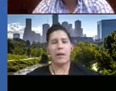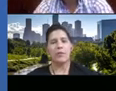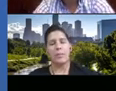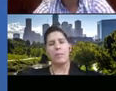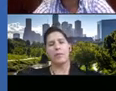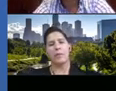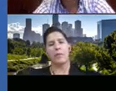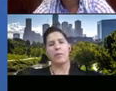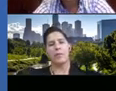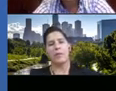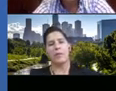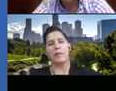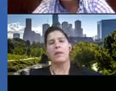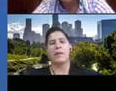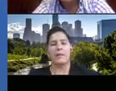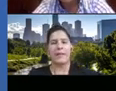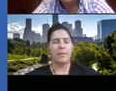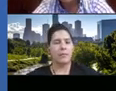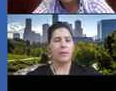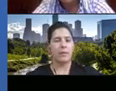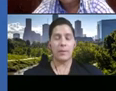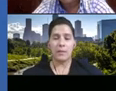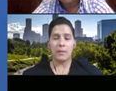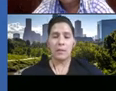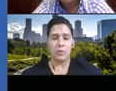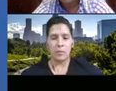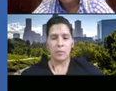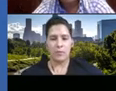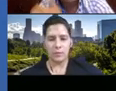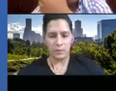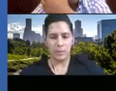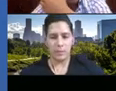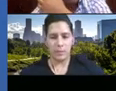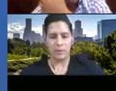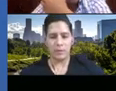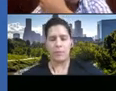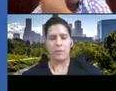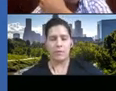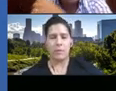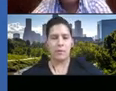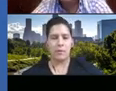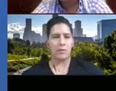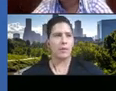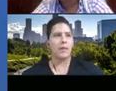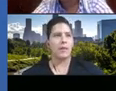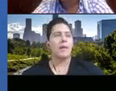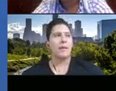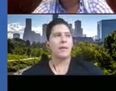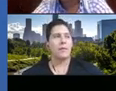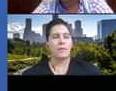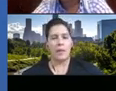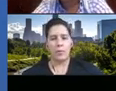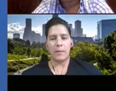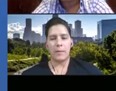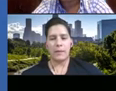un crucero desde Galveston. Y la verdad es que tiene muchos beneficios. Para nuestros amigos que nos escuchan del norte de la República